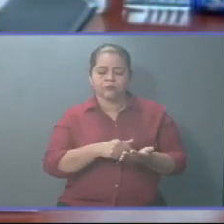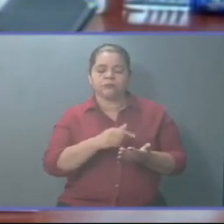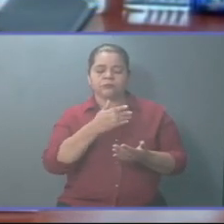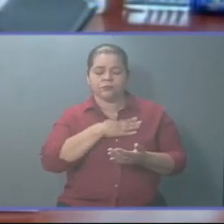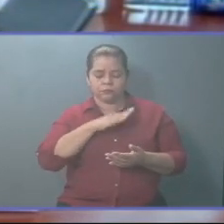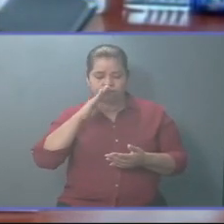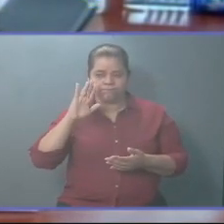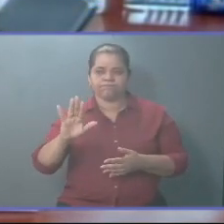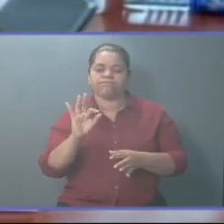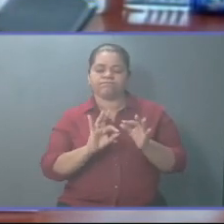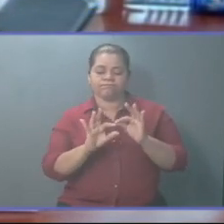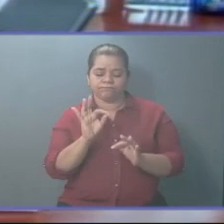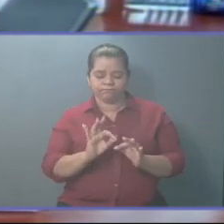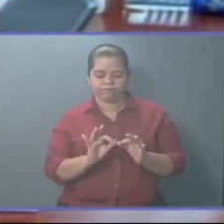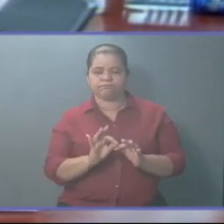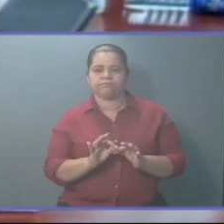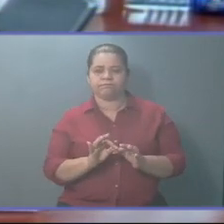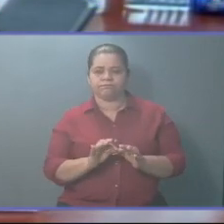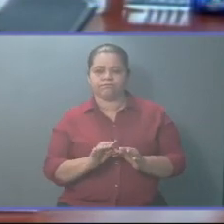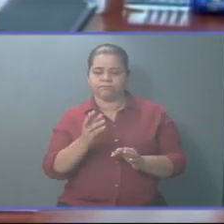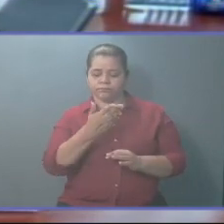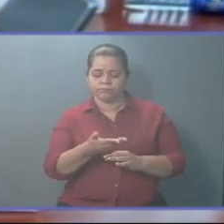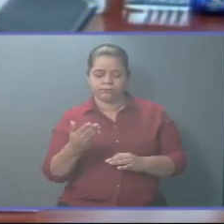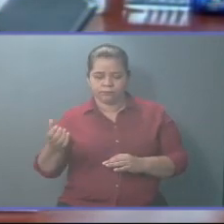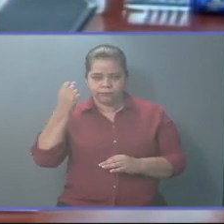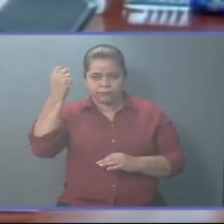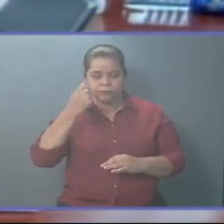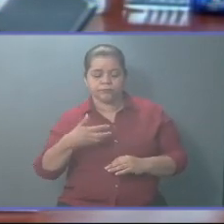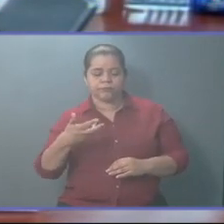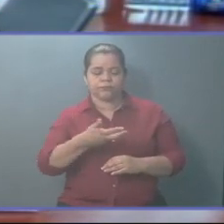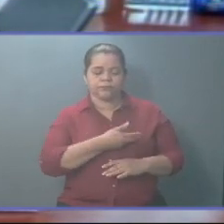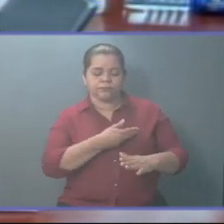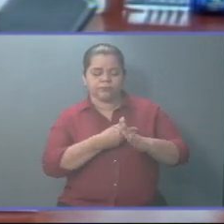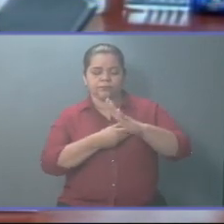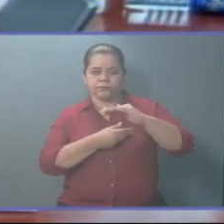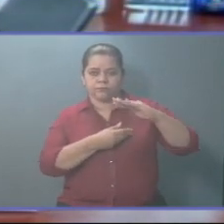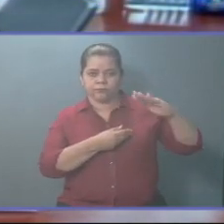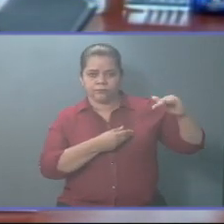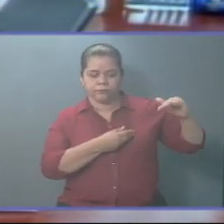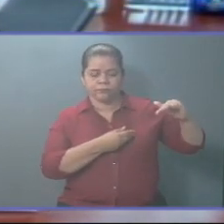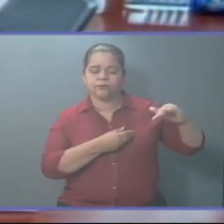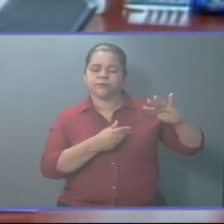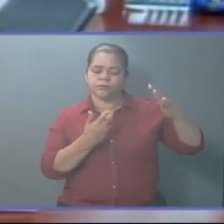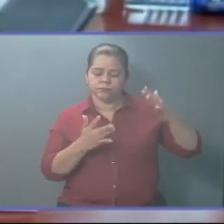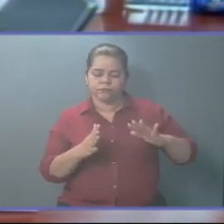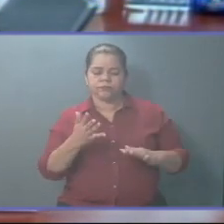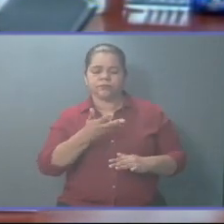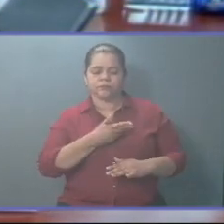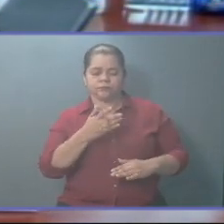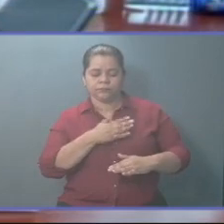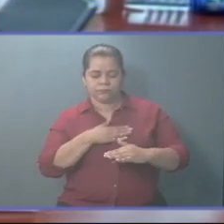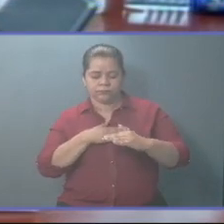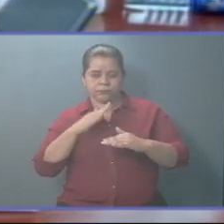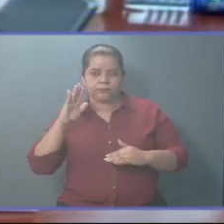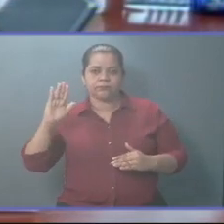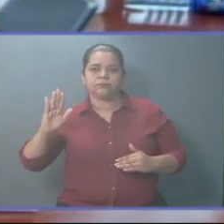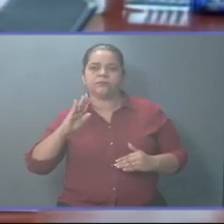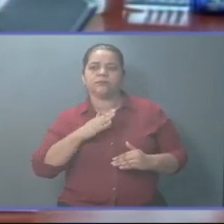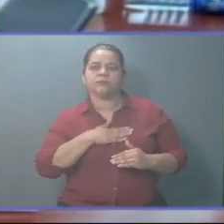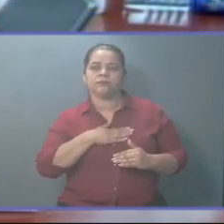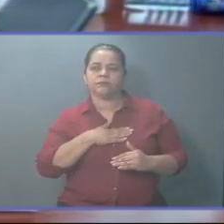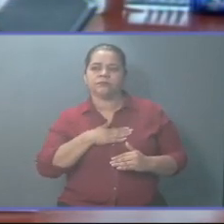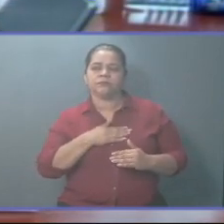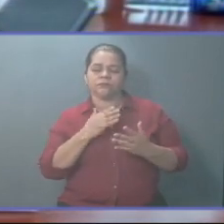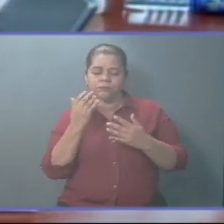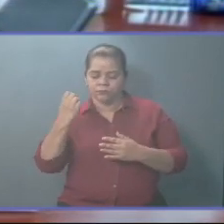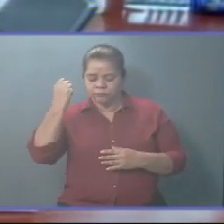compromete ciertamente la viabilidad del país. Entonces, teniendo tal nivel de compromiso, es indudable que el